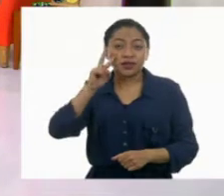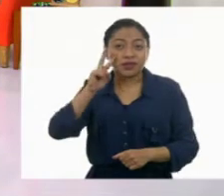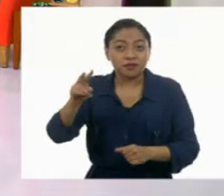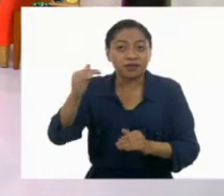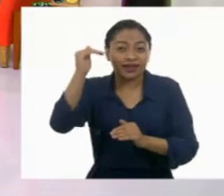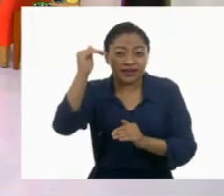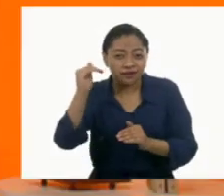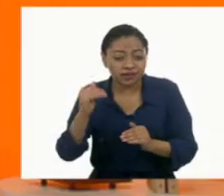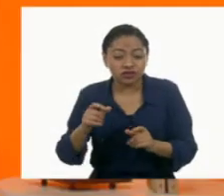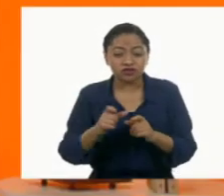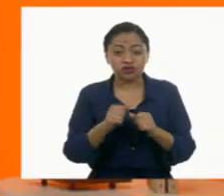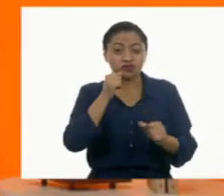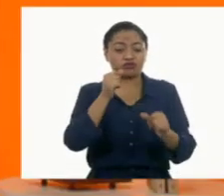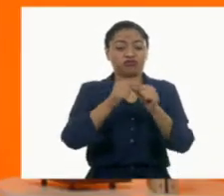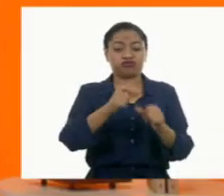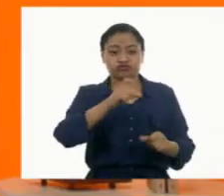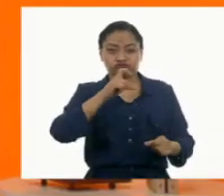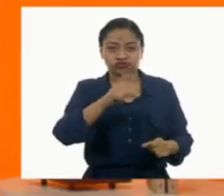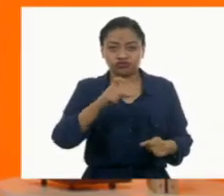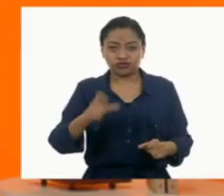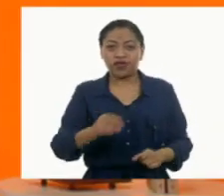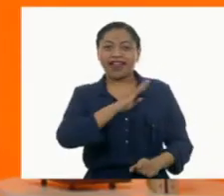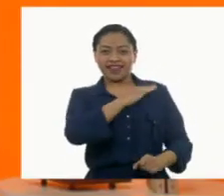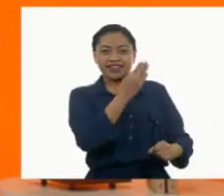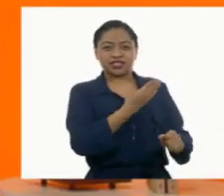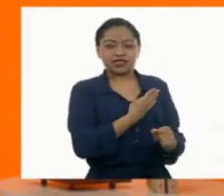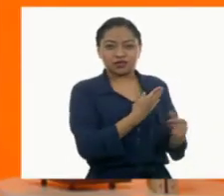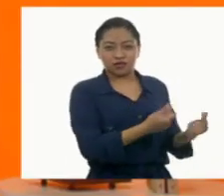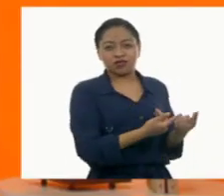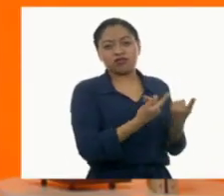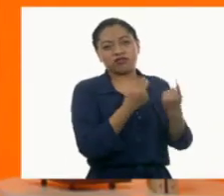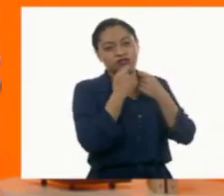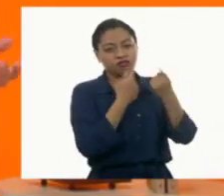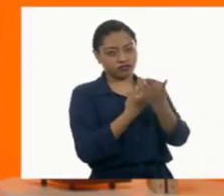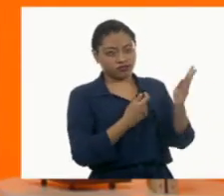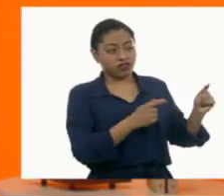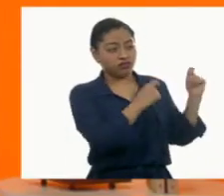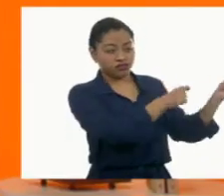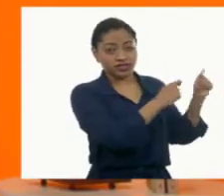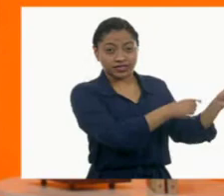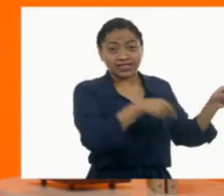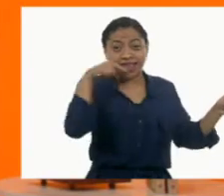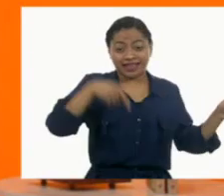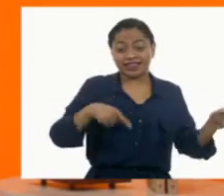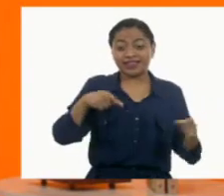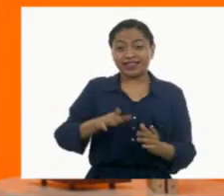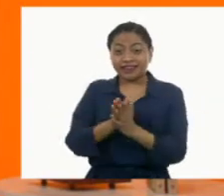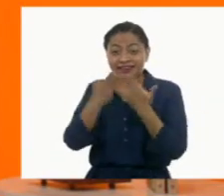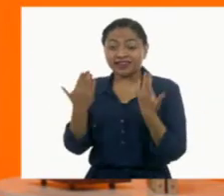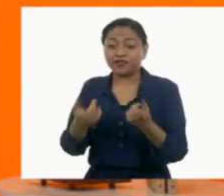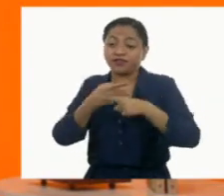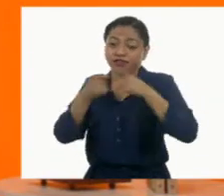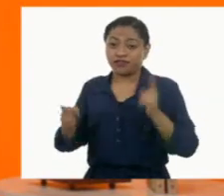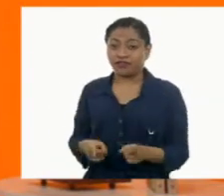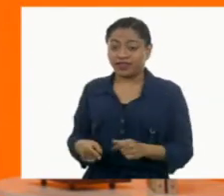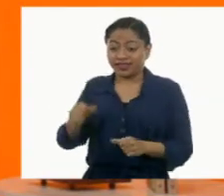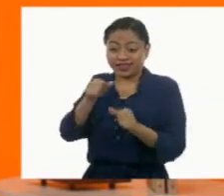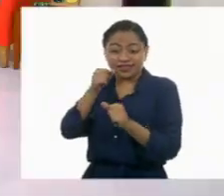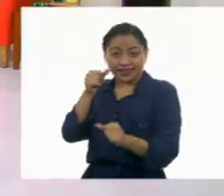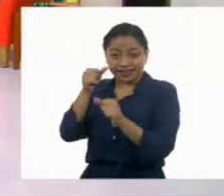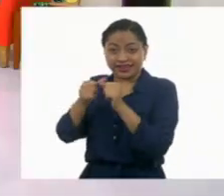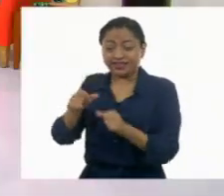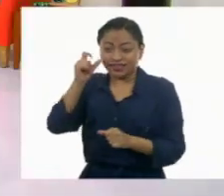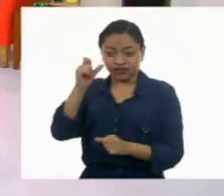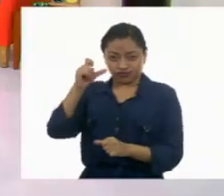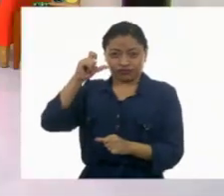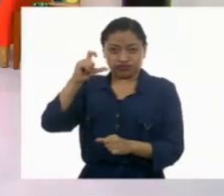mismo contenido de los libros de texto que reciben los chicos regulares, pero en este caso la tipografía es muchísimo más grande, en fin,